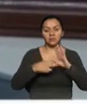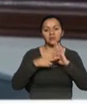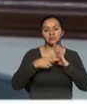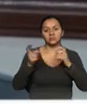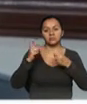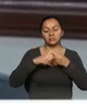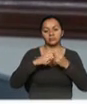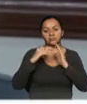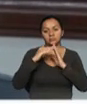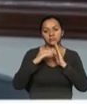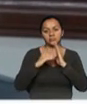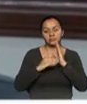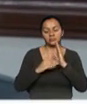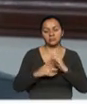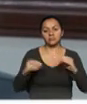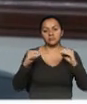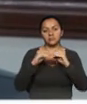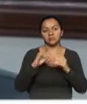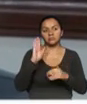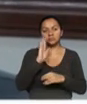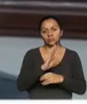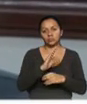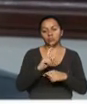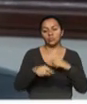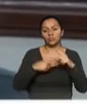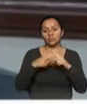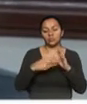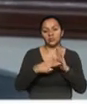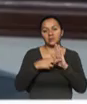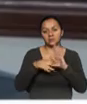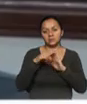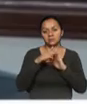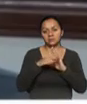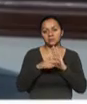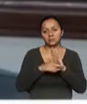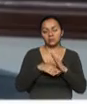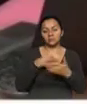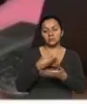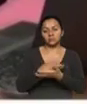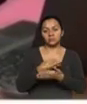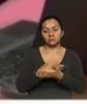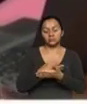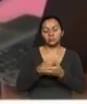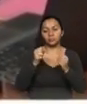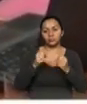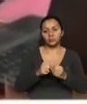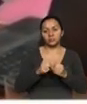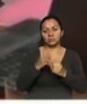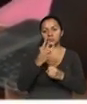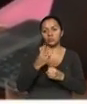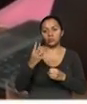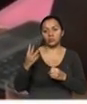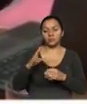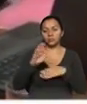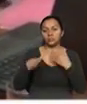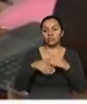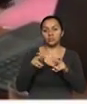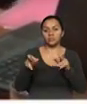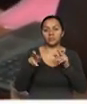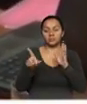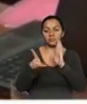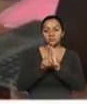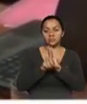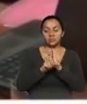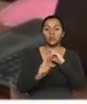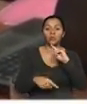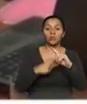del establecimiento y la respectiva carga de los requisitos dentro de la plataforma web para obtener su permiso de funcionamiento. Una